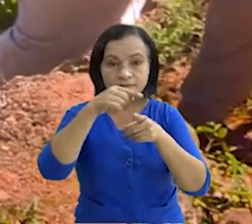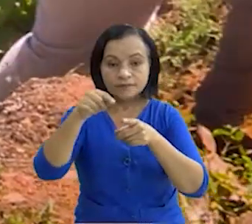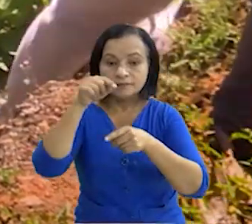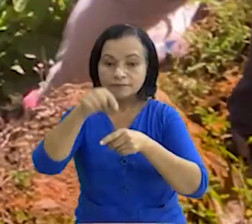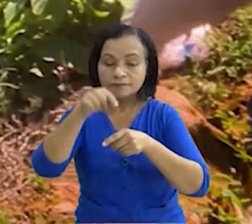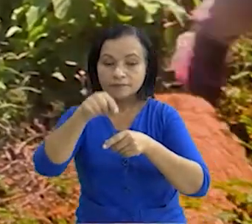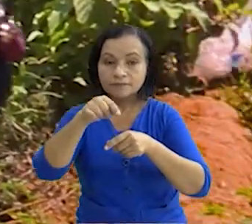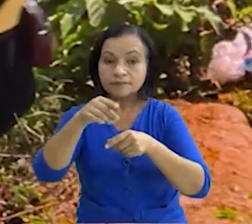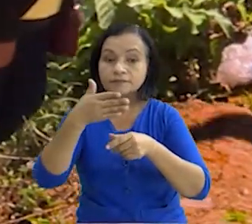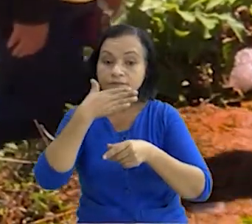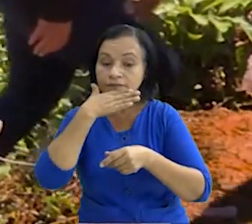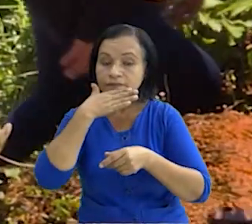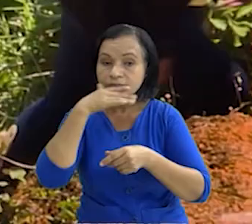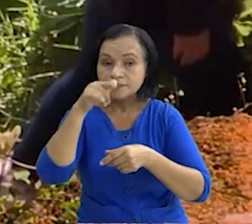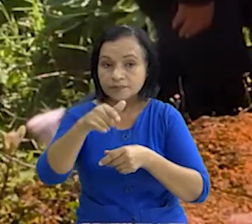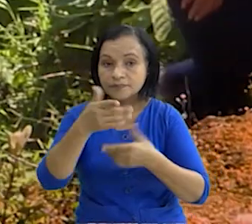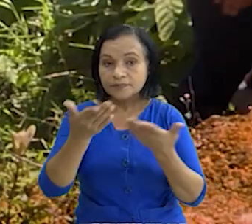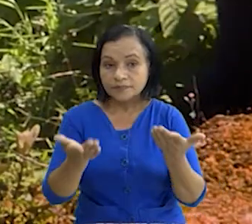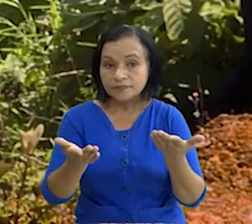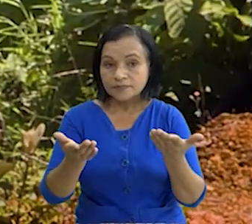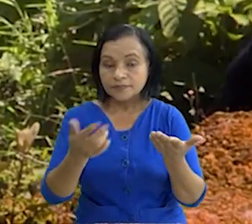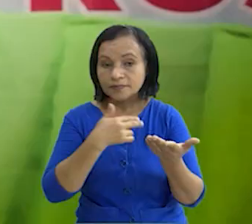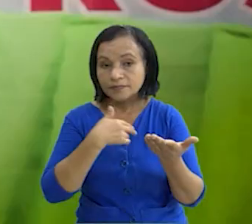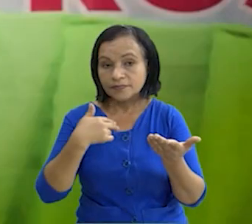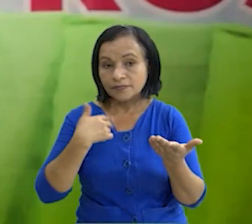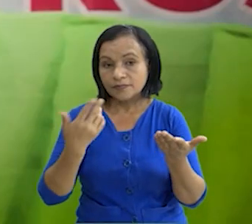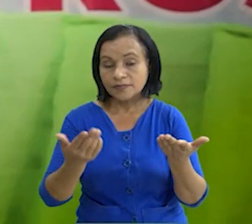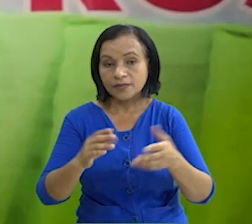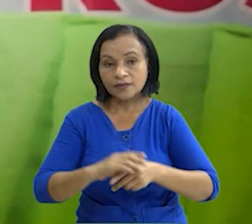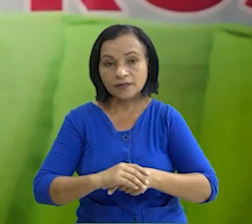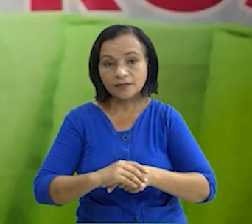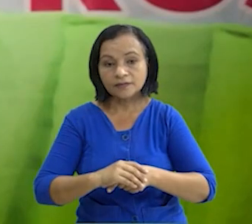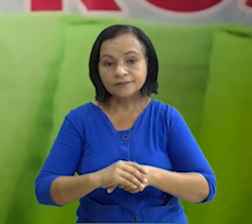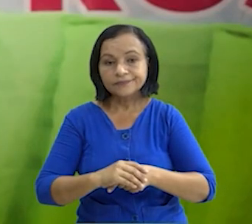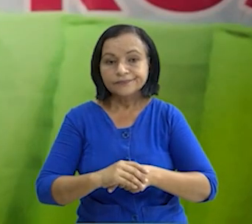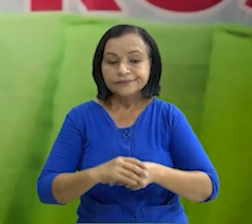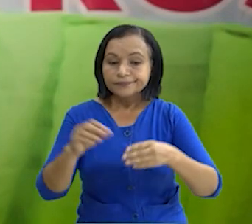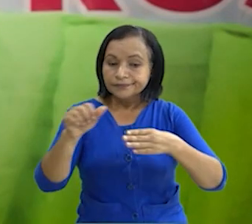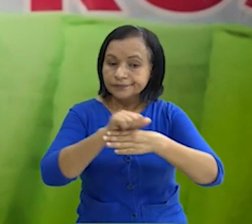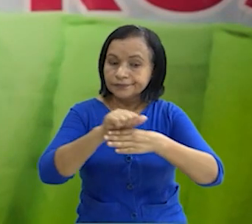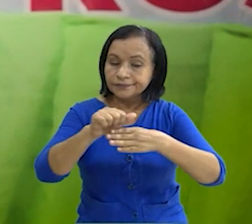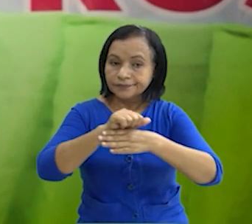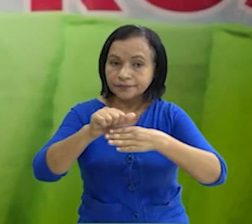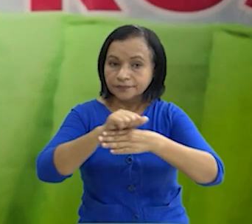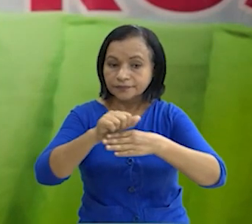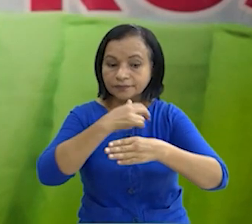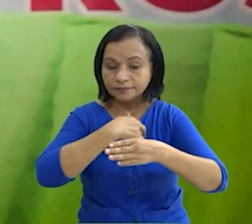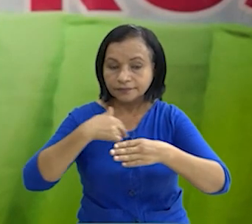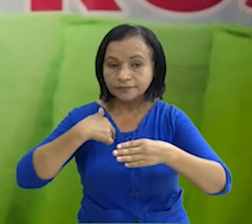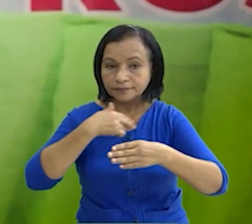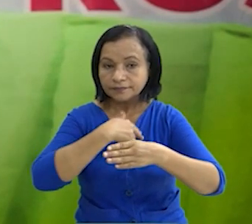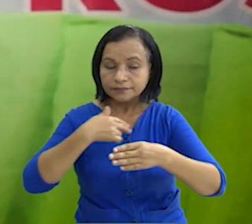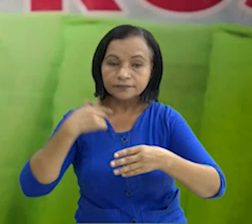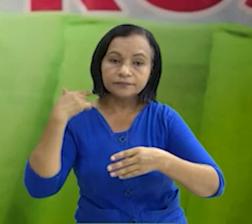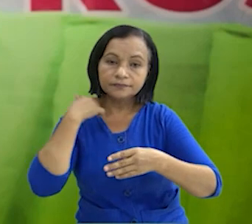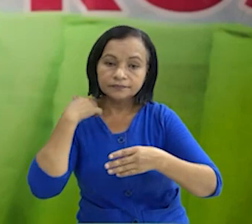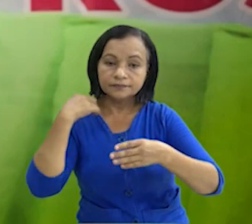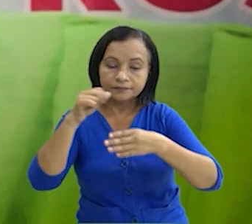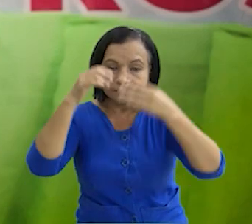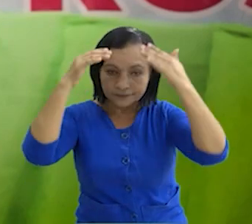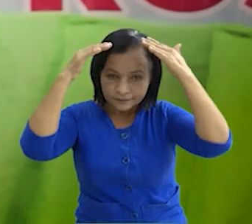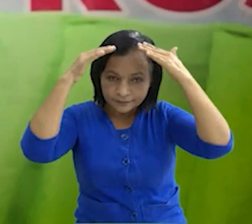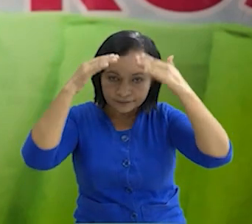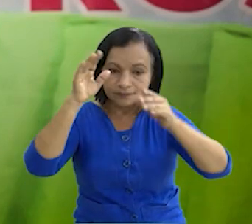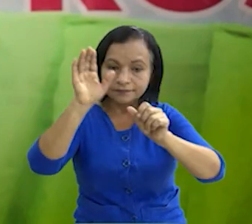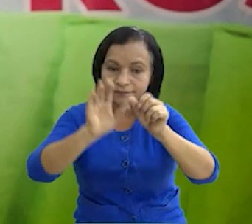donde se corre el riesgo, ¿verdad? Entonces, y además que los ejercicios que venimos realizando